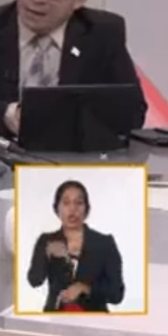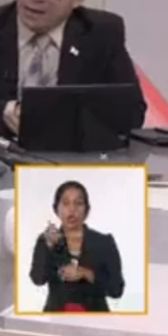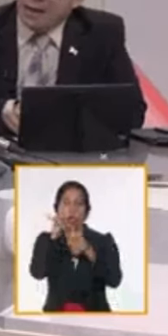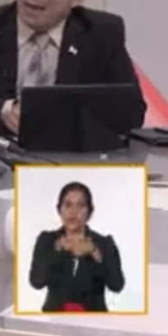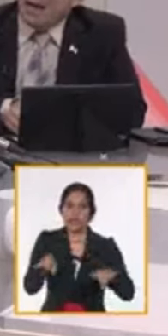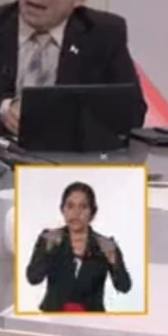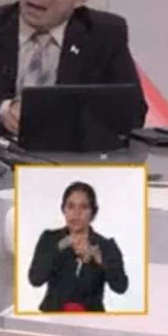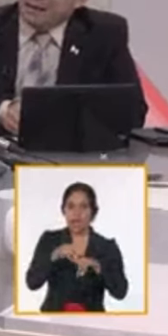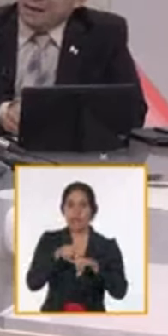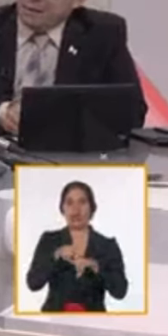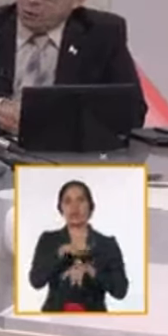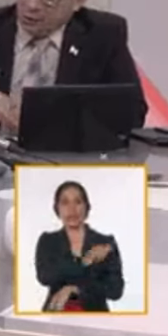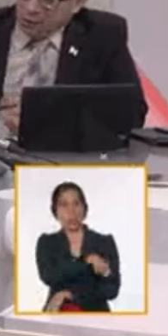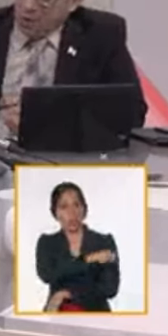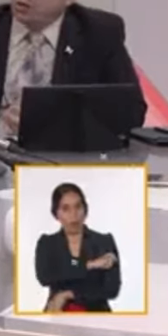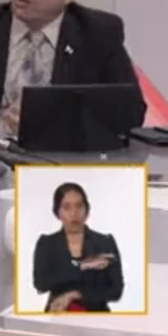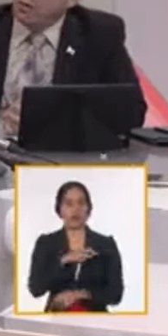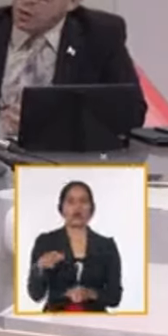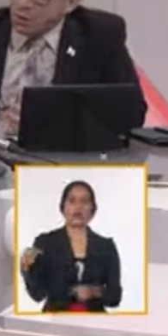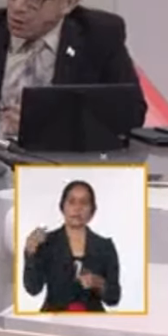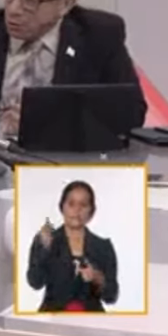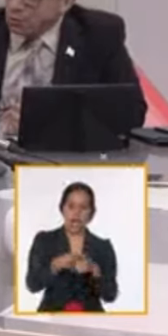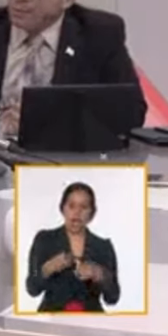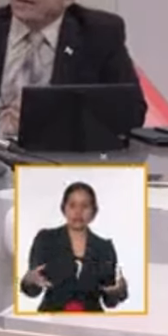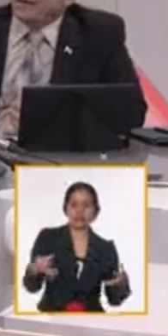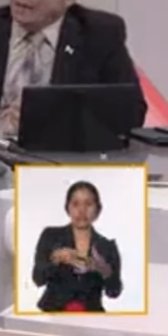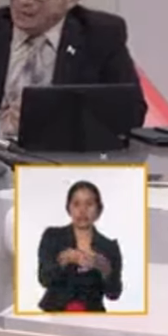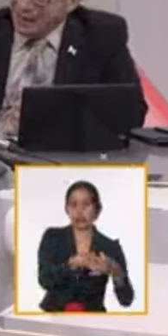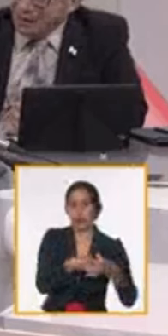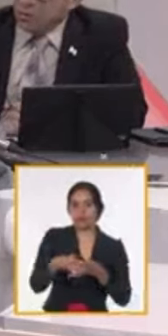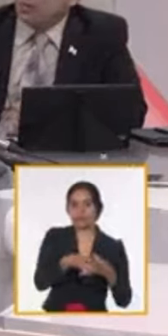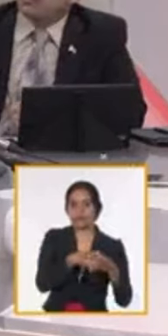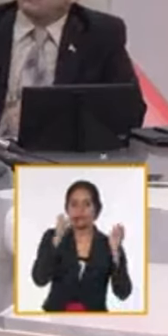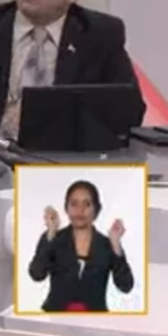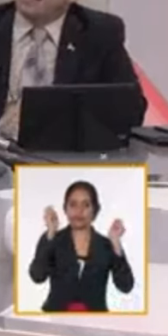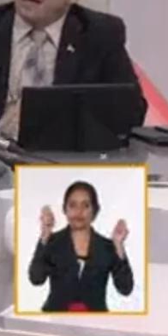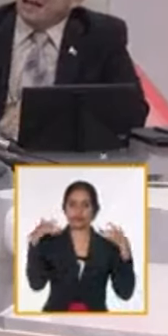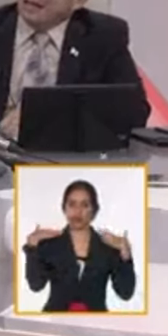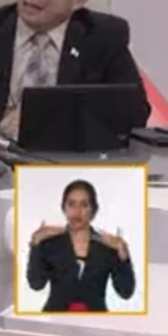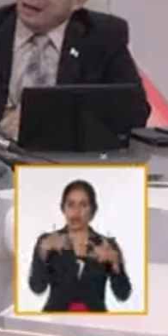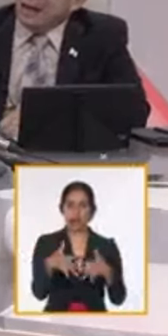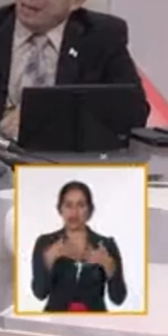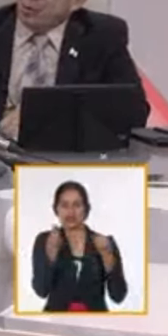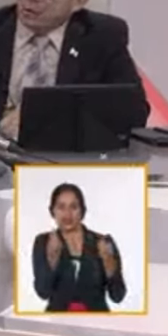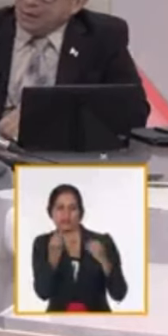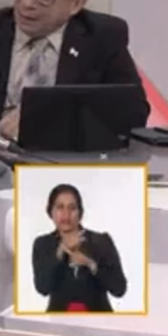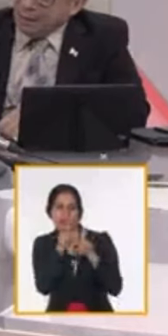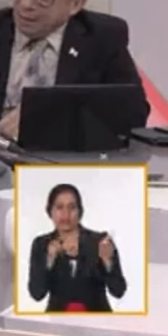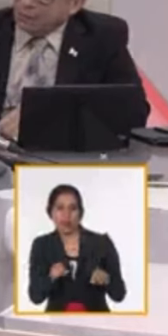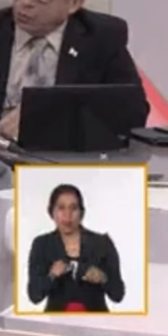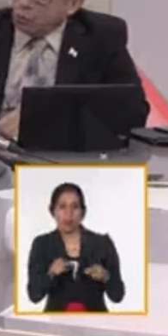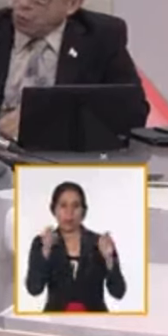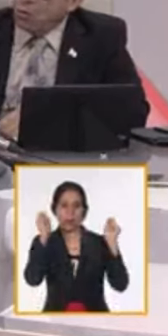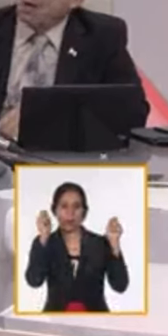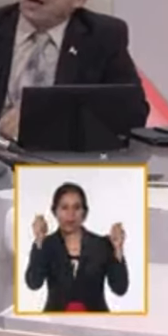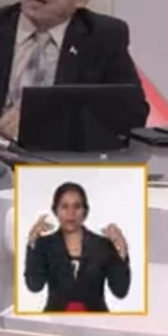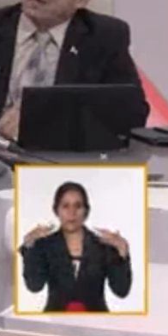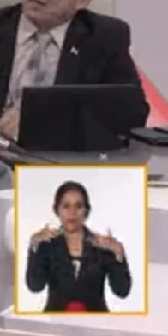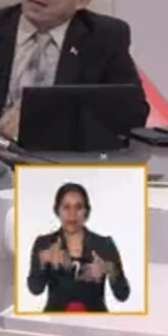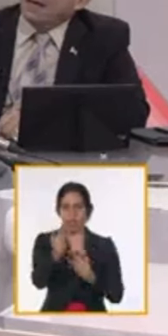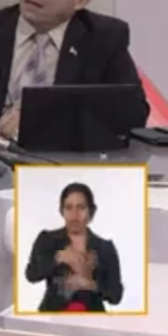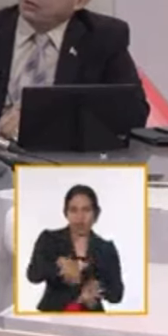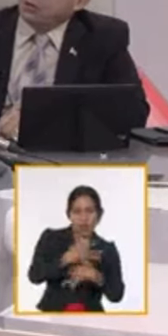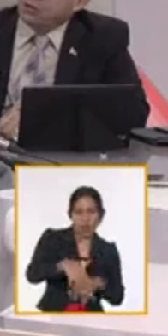sumaron a esta protesta. ¿Cómo se vivió en Nueva York el escenario de la protesta? ¿Qué impacto tuvo